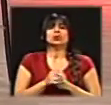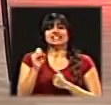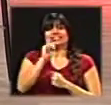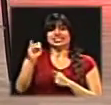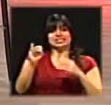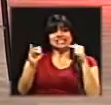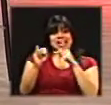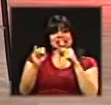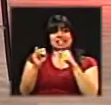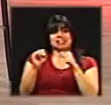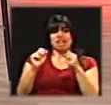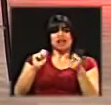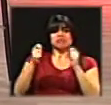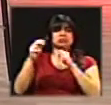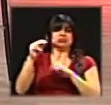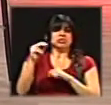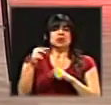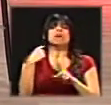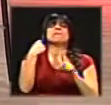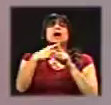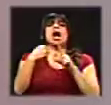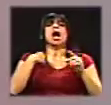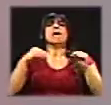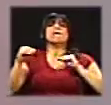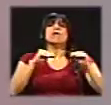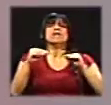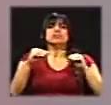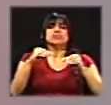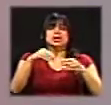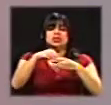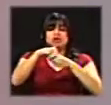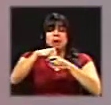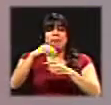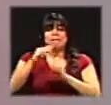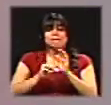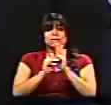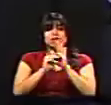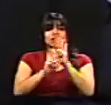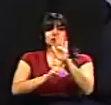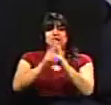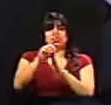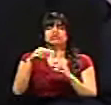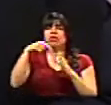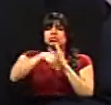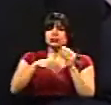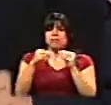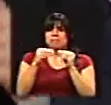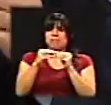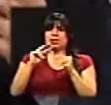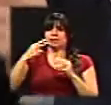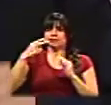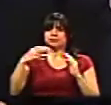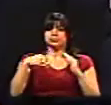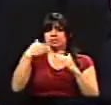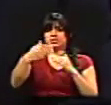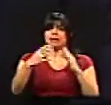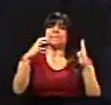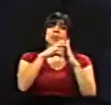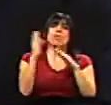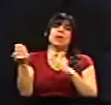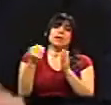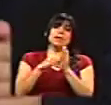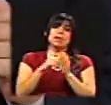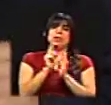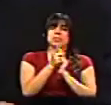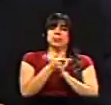izquierda, y más bien pareciera que hay un movimiento más bien dentro del mismo modelo de desarrollo. Profundizaremos en esto en el siguiente bloque, cuando regresemos en